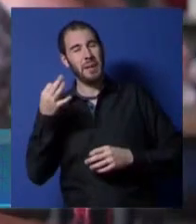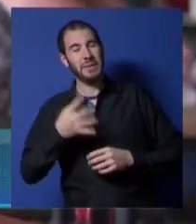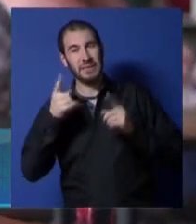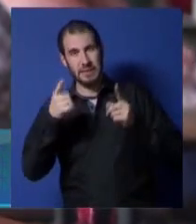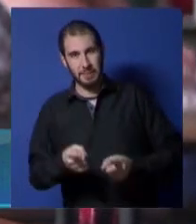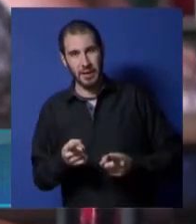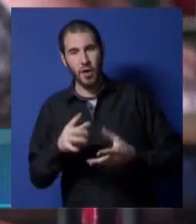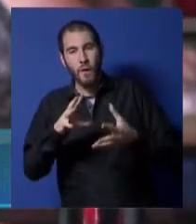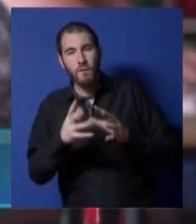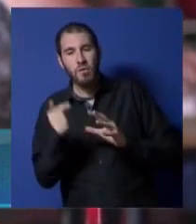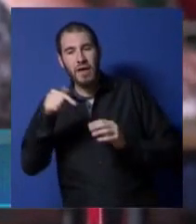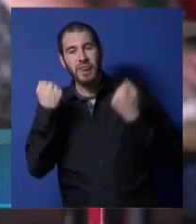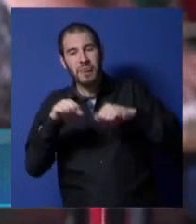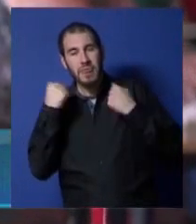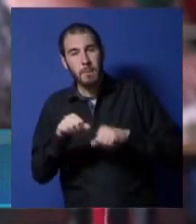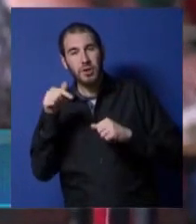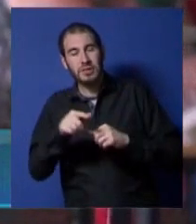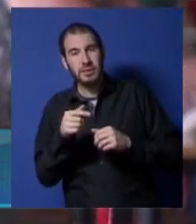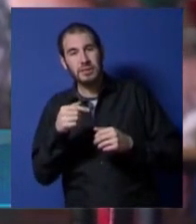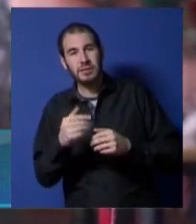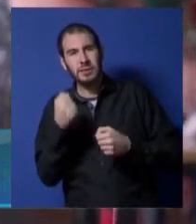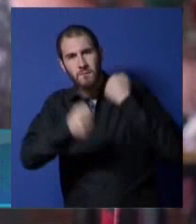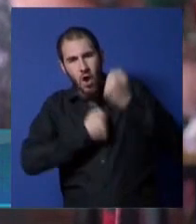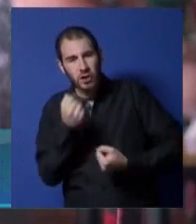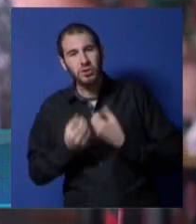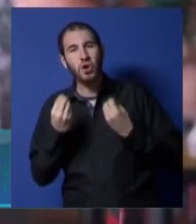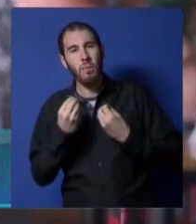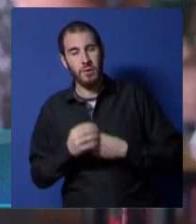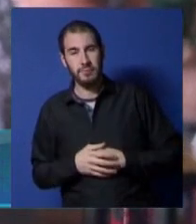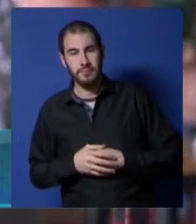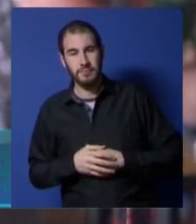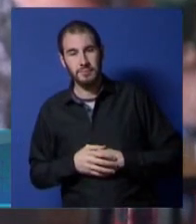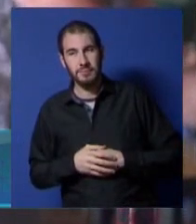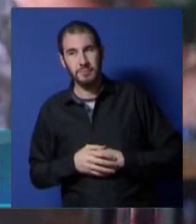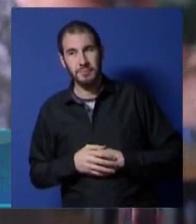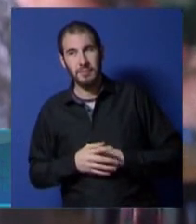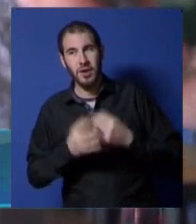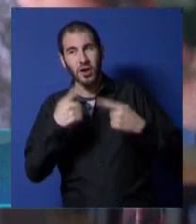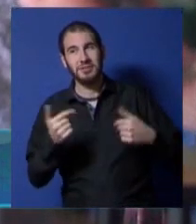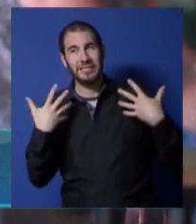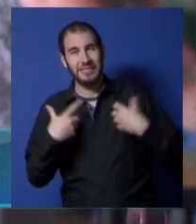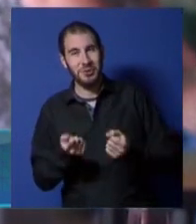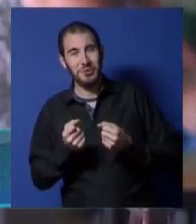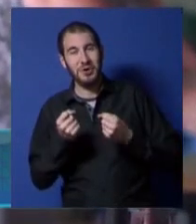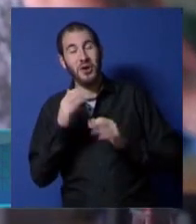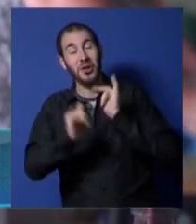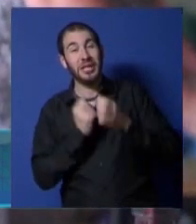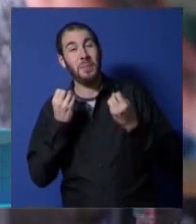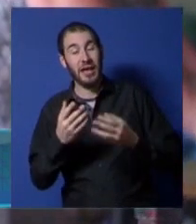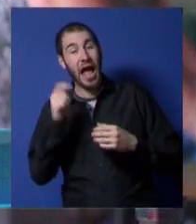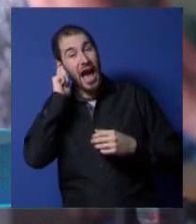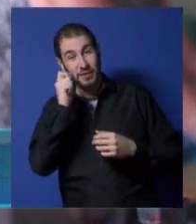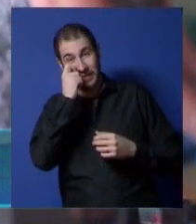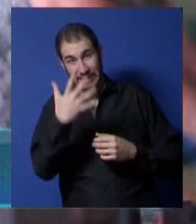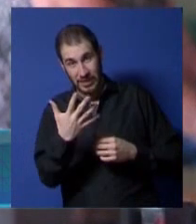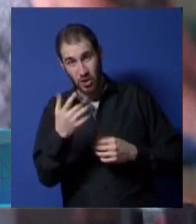también. ¿Cómo llega al deporte de las narices chatas? Puntualmente con un hecho de salud. ¿Por qué digo esto? Porque a los 25